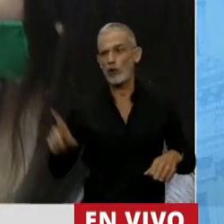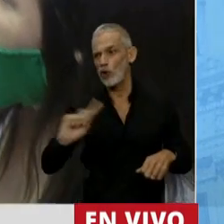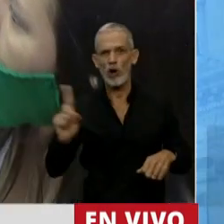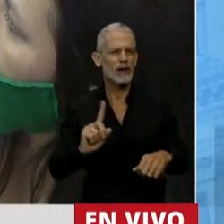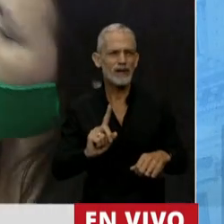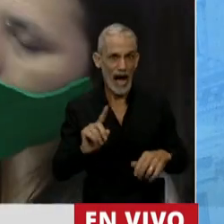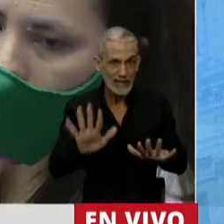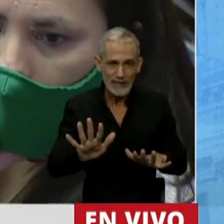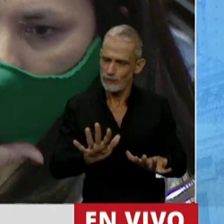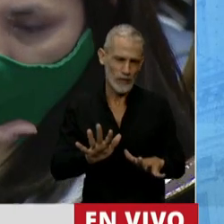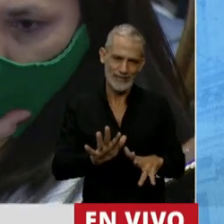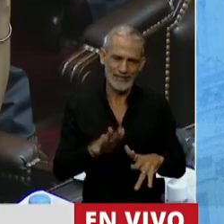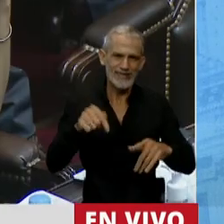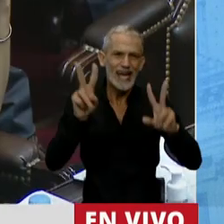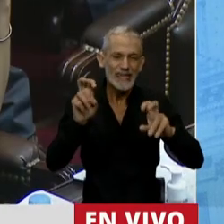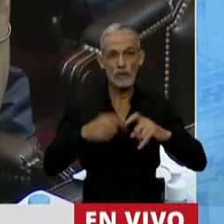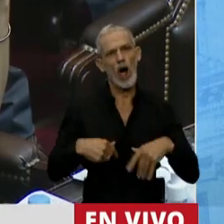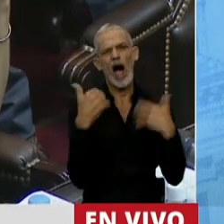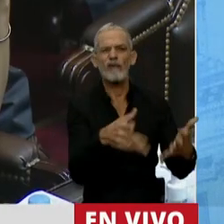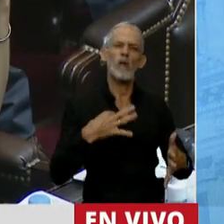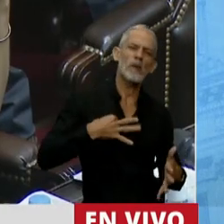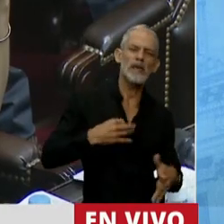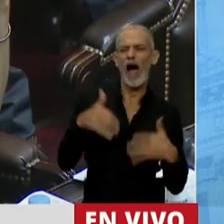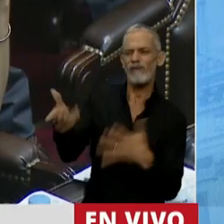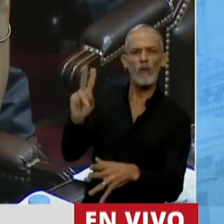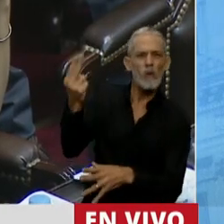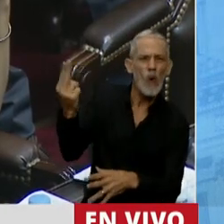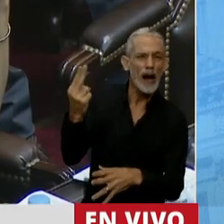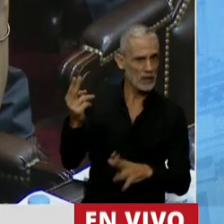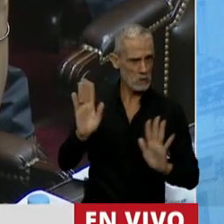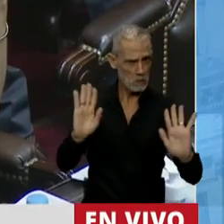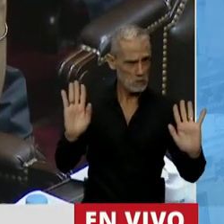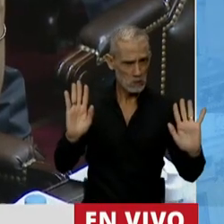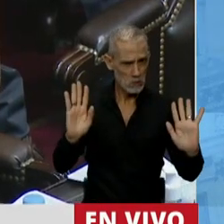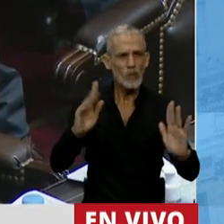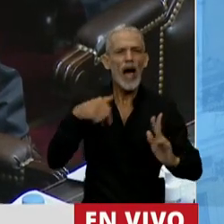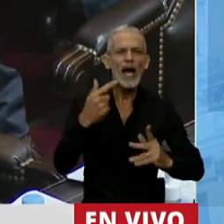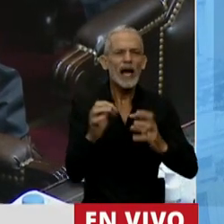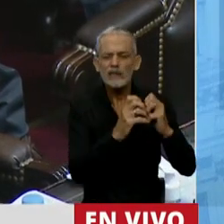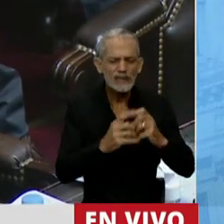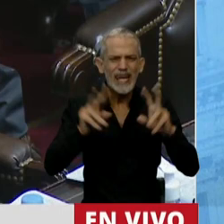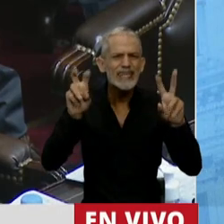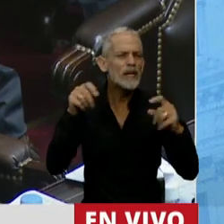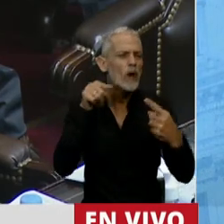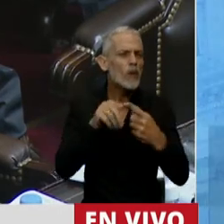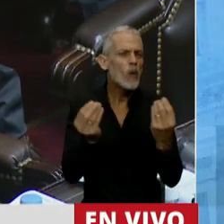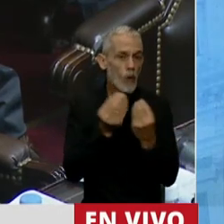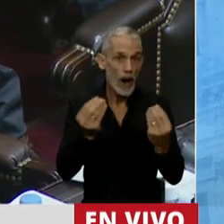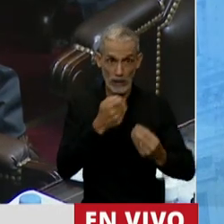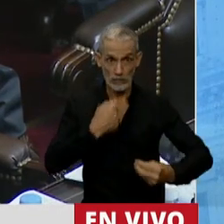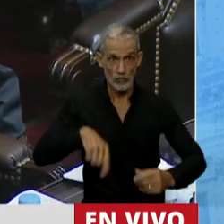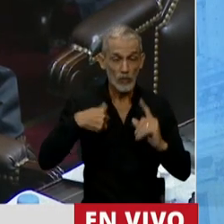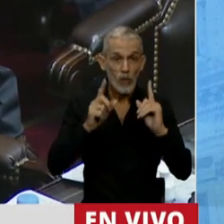no, si estamos a favor de la vida o a favor de la muerte. Lo que estamos tratando es si